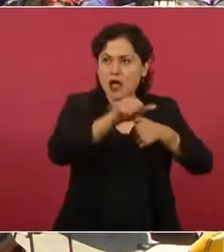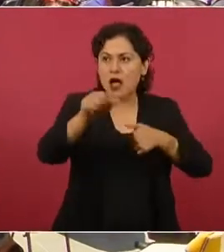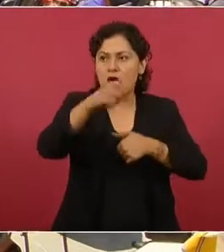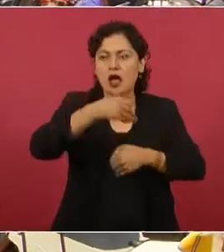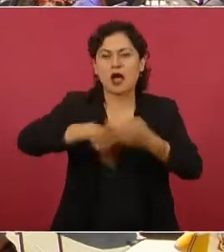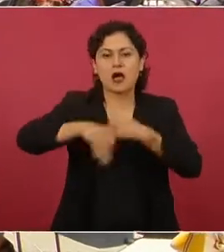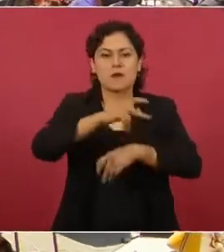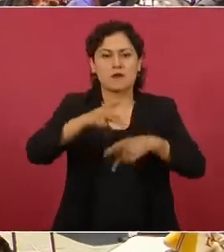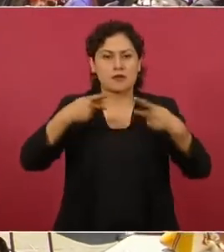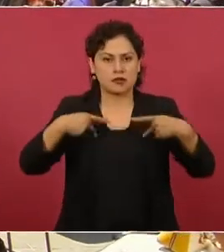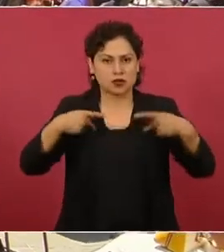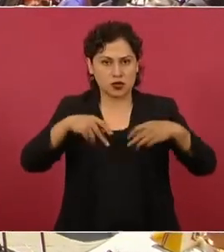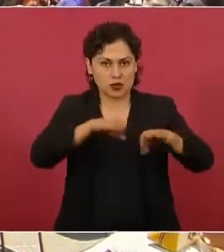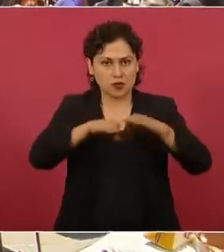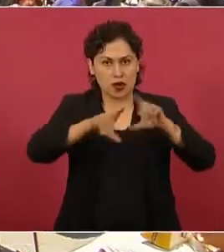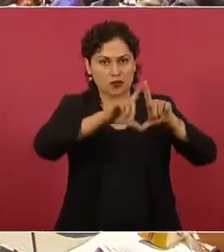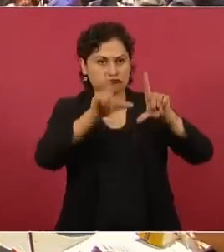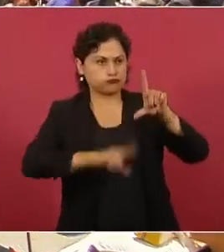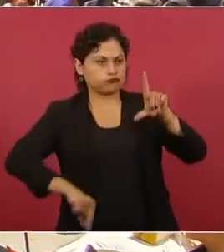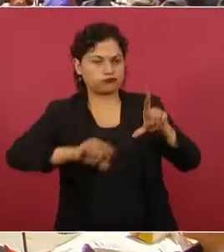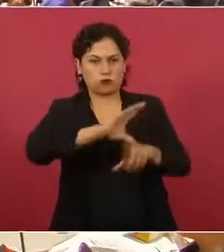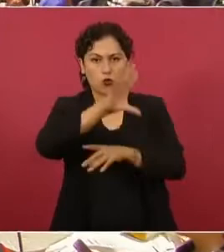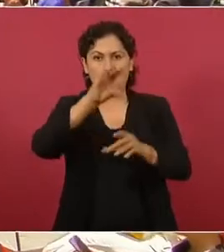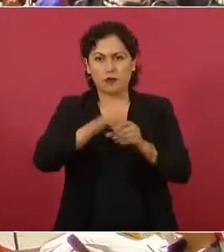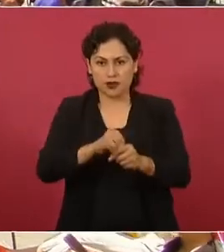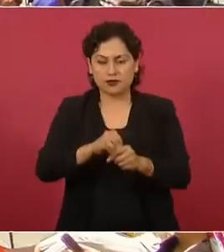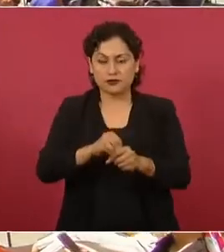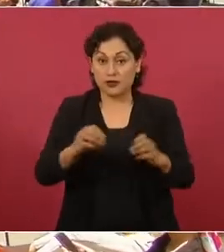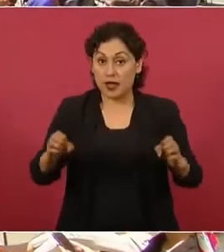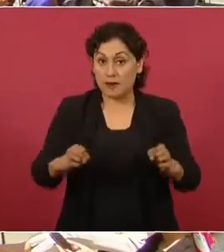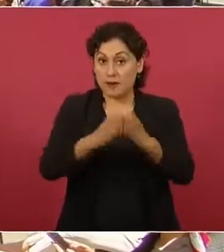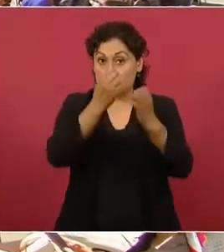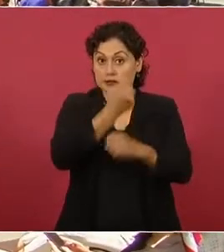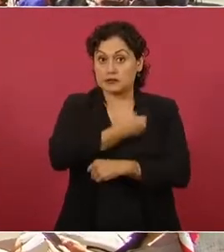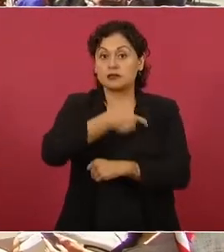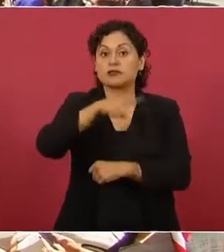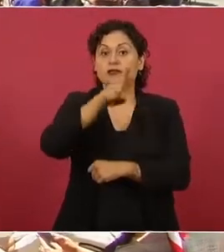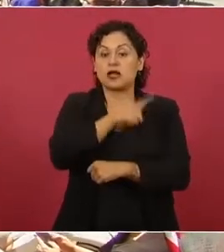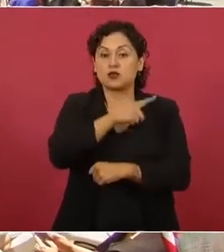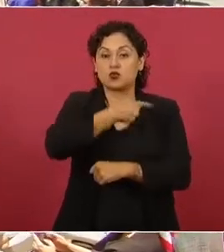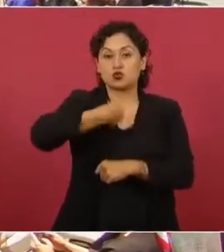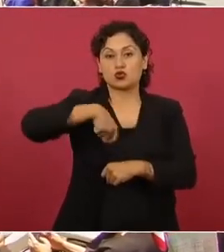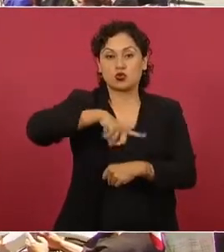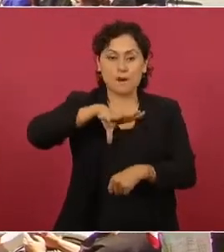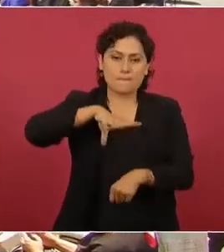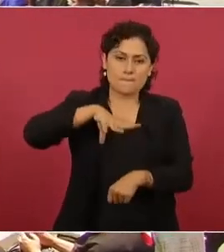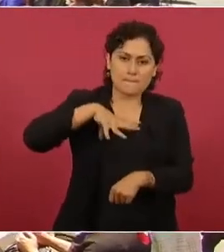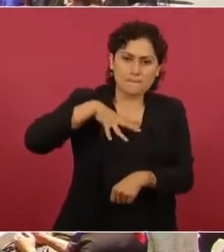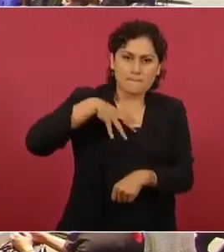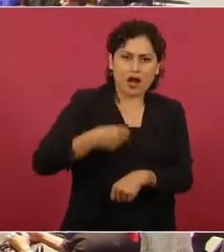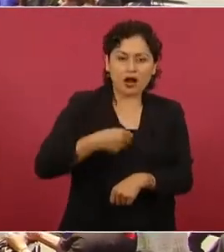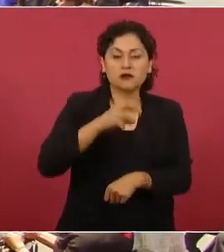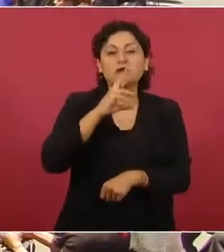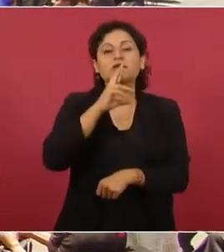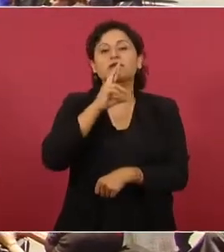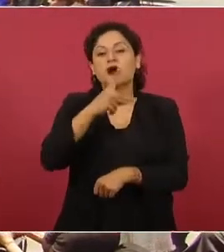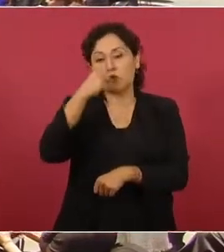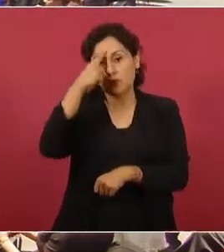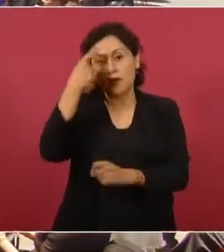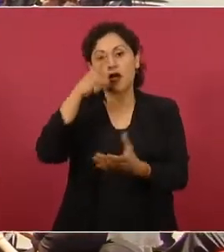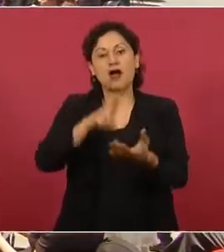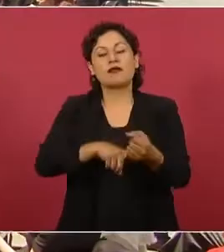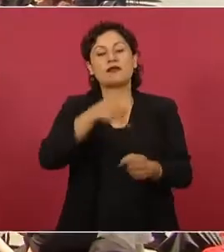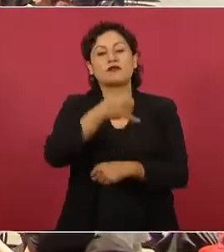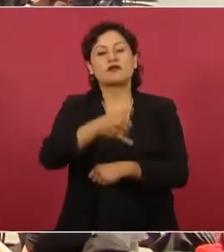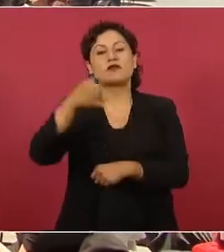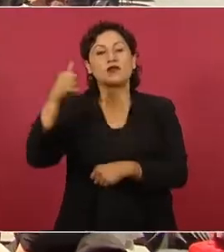trabajadoras en todo el país. La emergencia sanitaria mostró lo mejor de cada uno de nosotros y permitió que el Infonavit